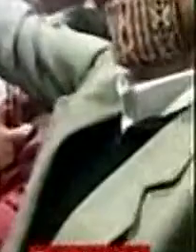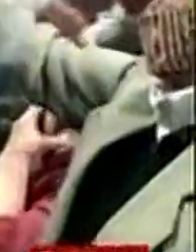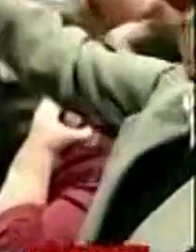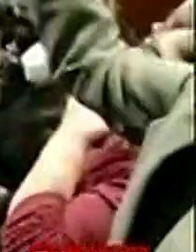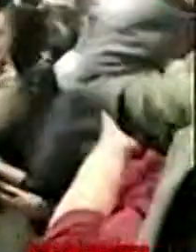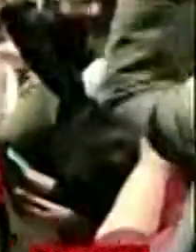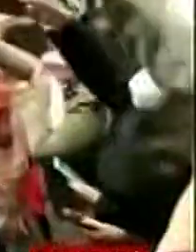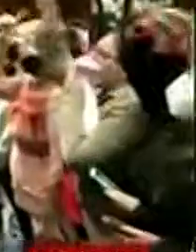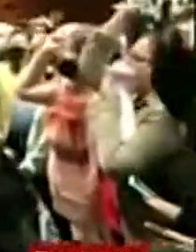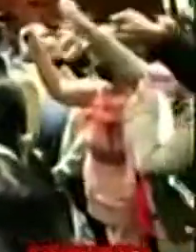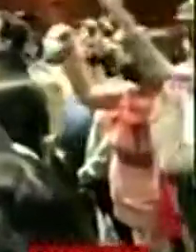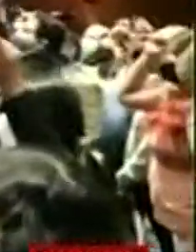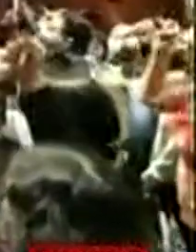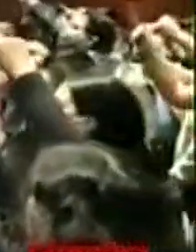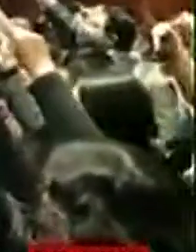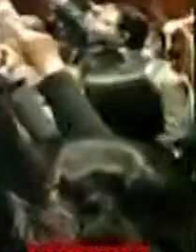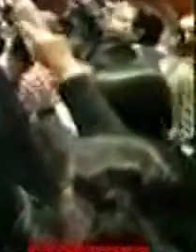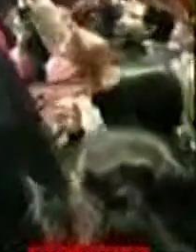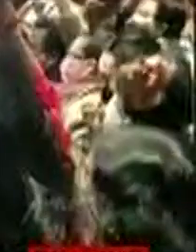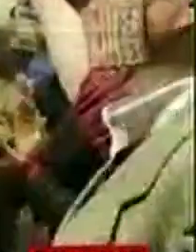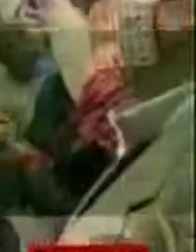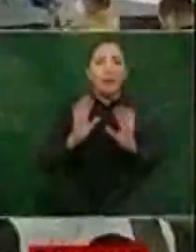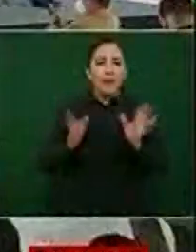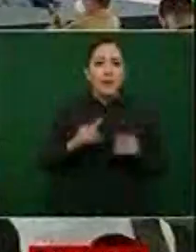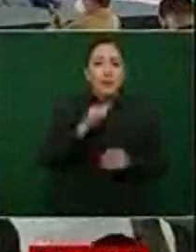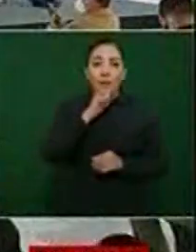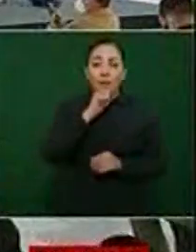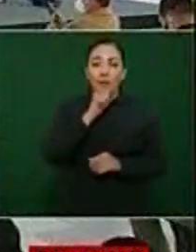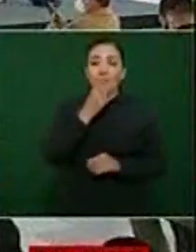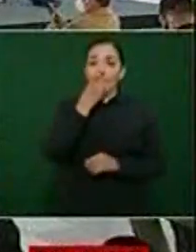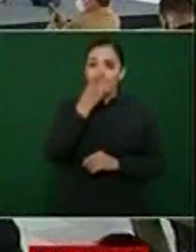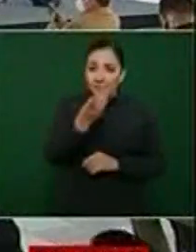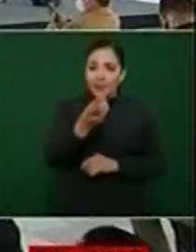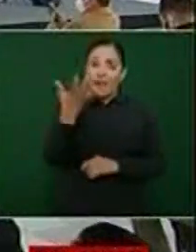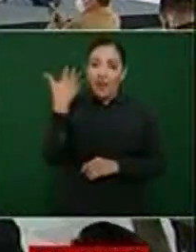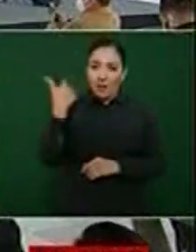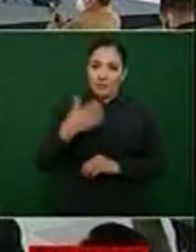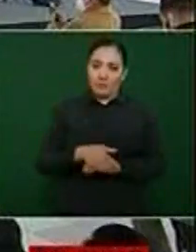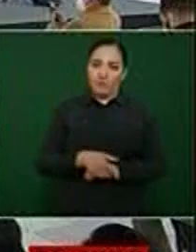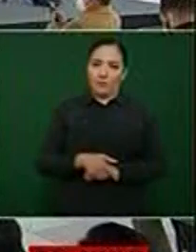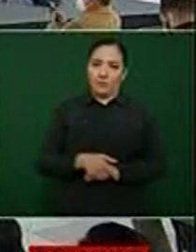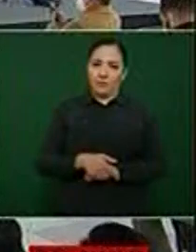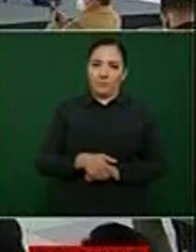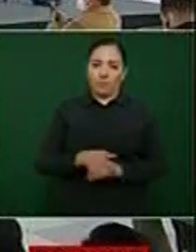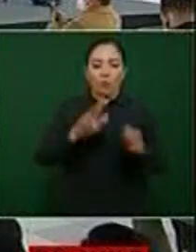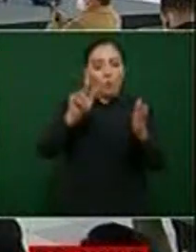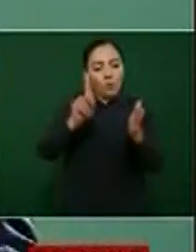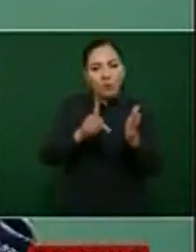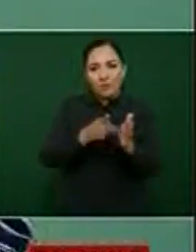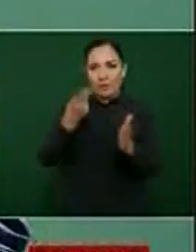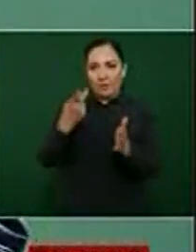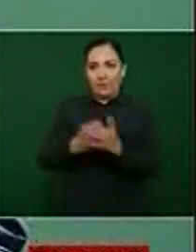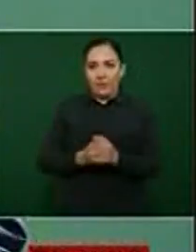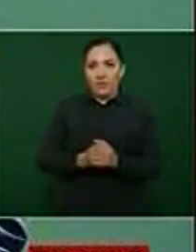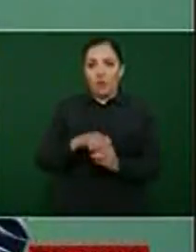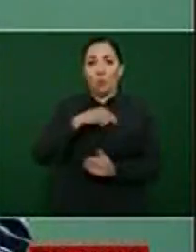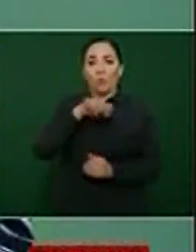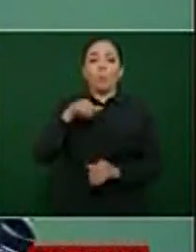que realmente pudiese estar dando el presidente, que es relevante. Lo que ha pasado en estos días y que se ha